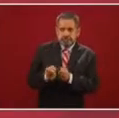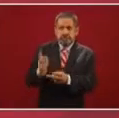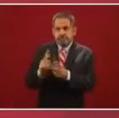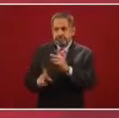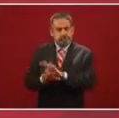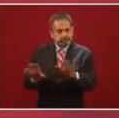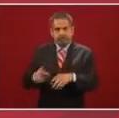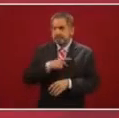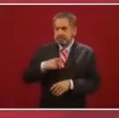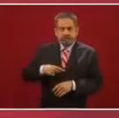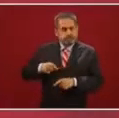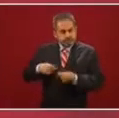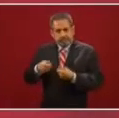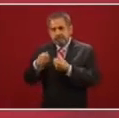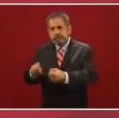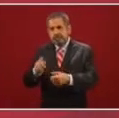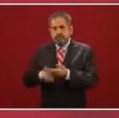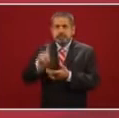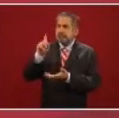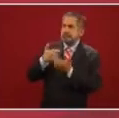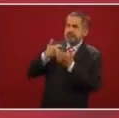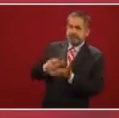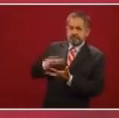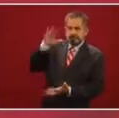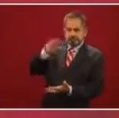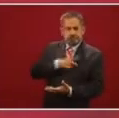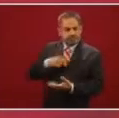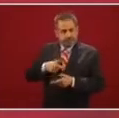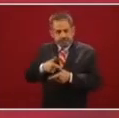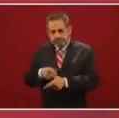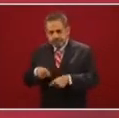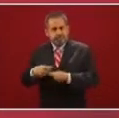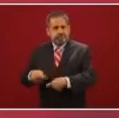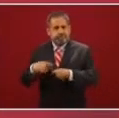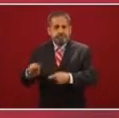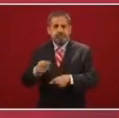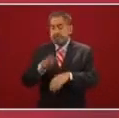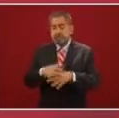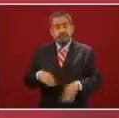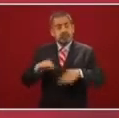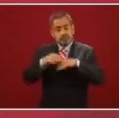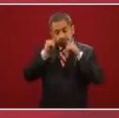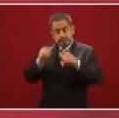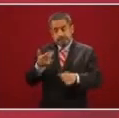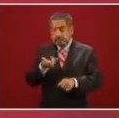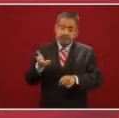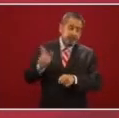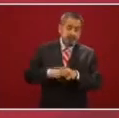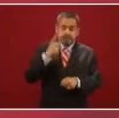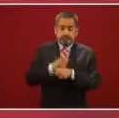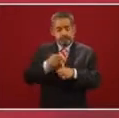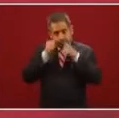que la gente recibe el agua para sus tinacos o por sus cisternas. Entonces, y en ese tenemos priorizado atender a hospitales